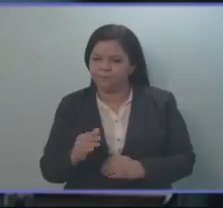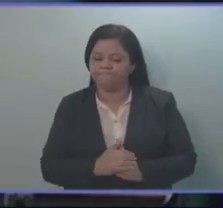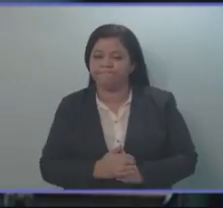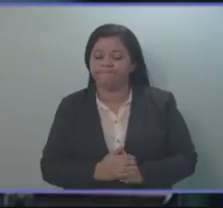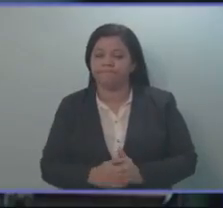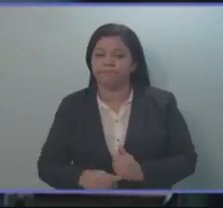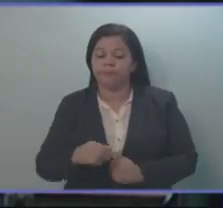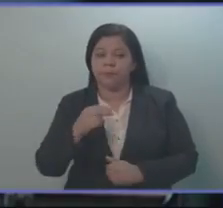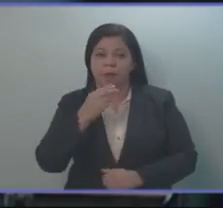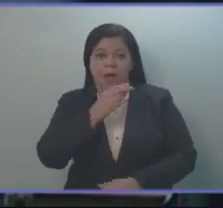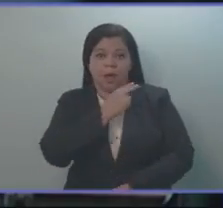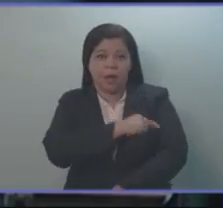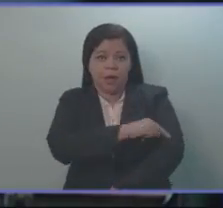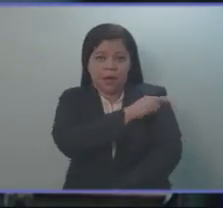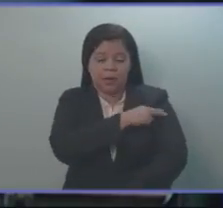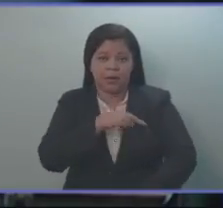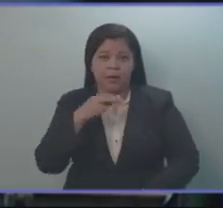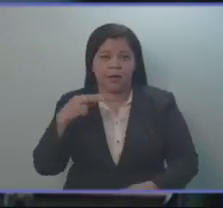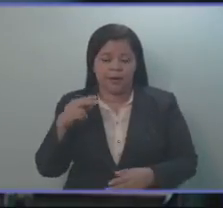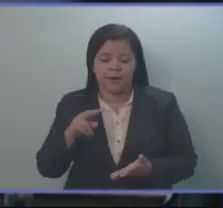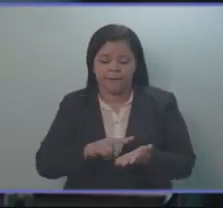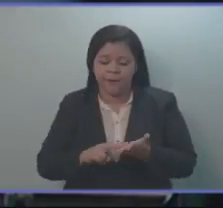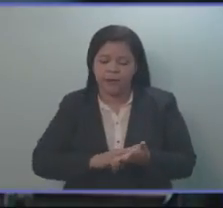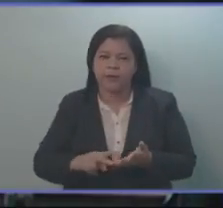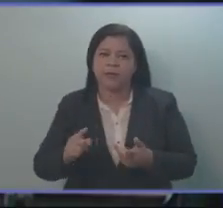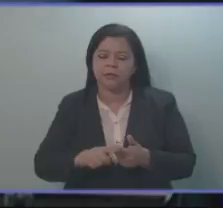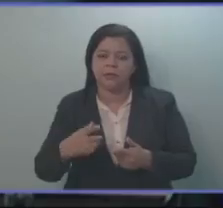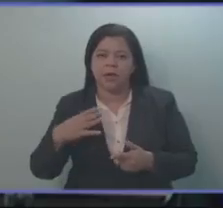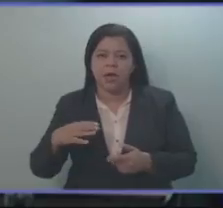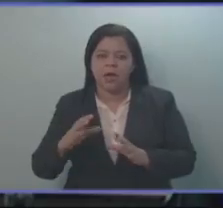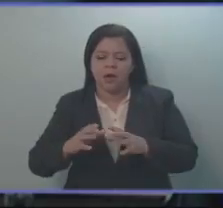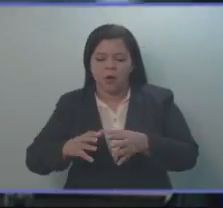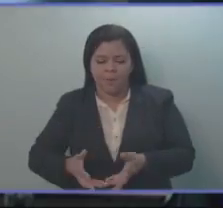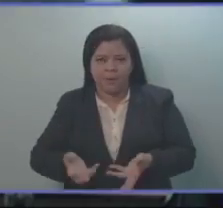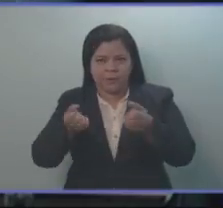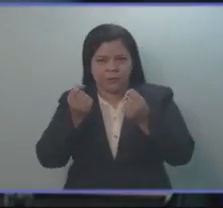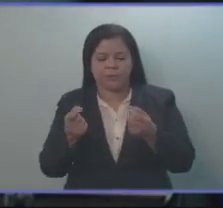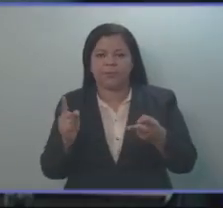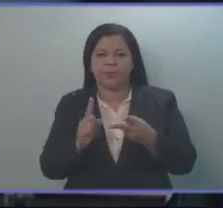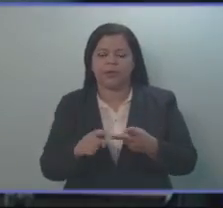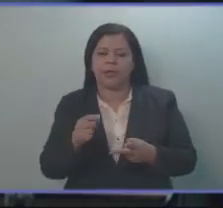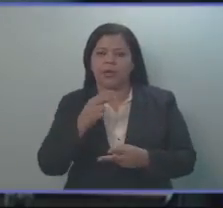Cruz Verde Salvadoreña, Comandos de Salvamento y Cruz Roja Salvadoreña.